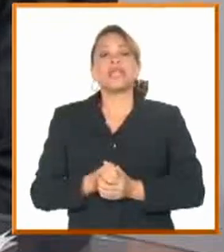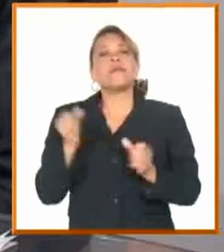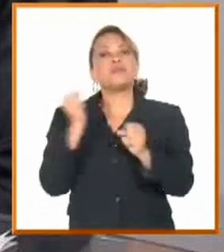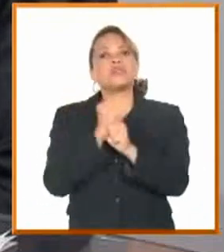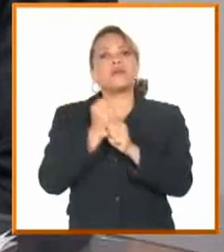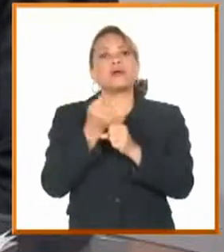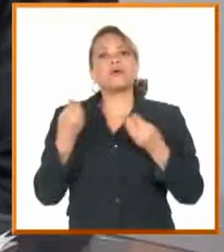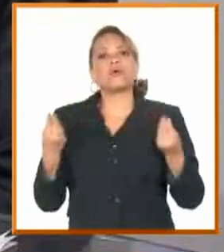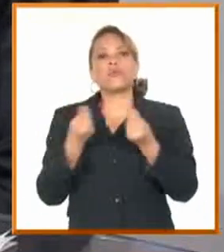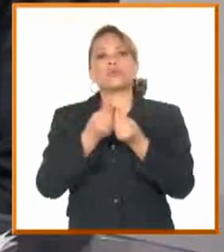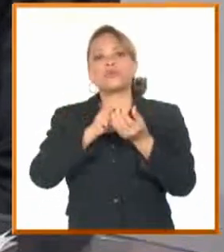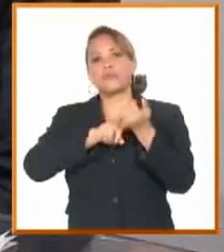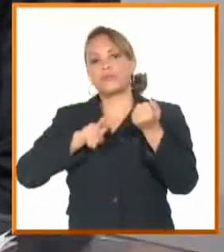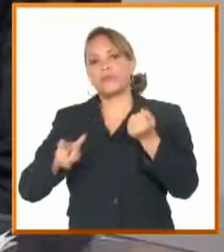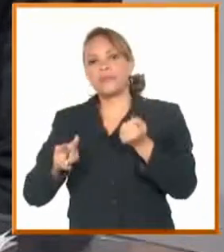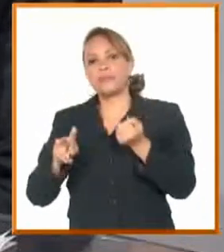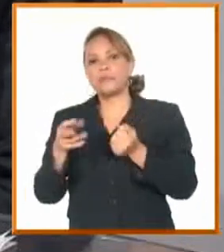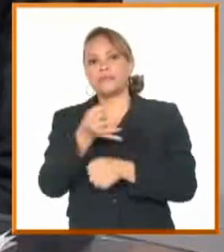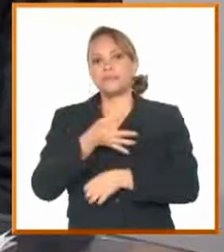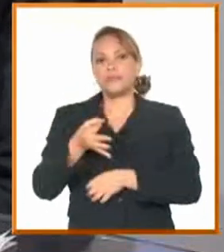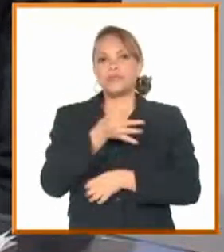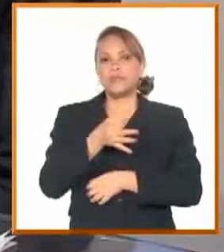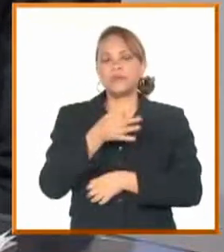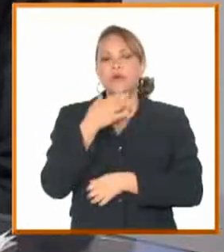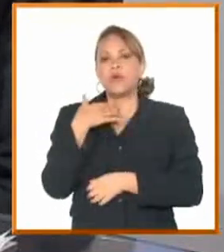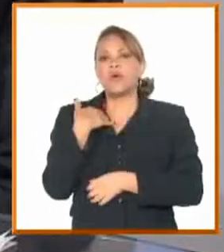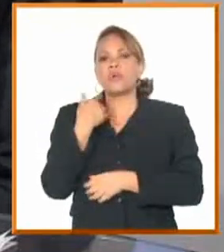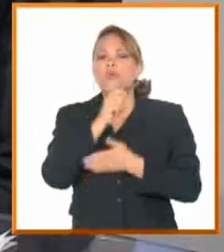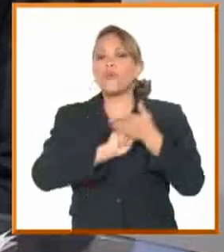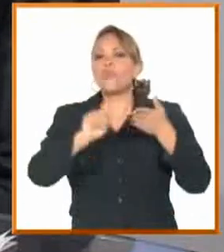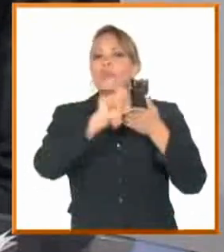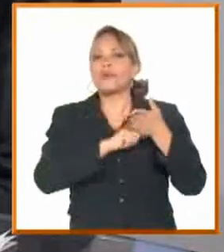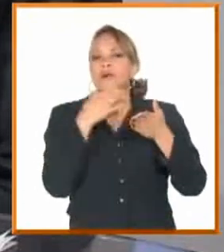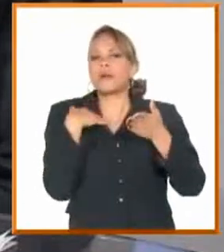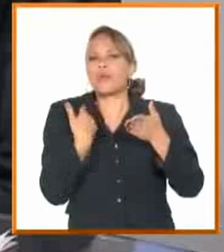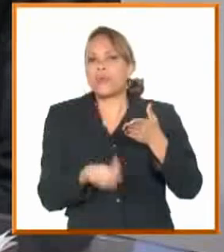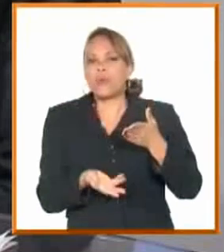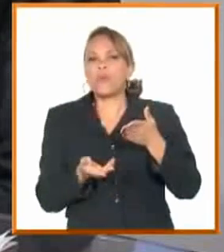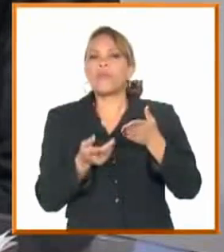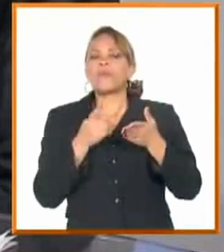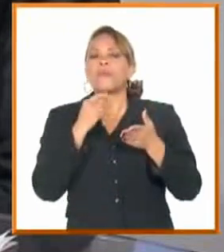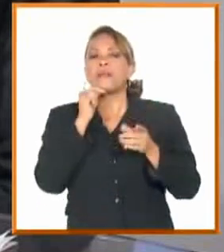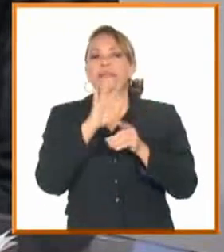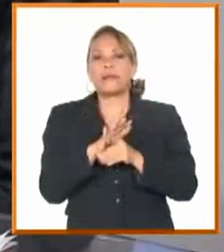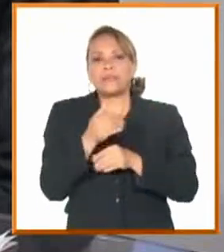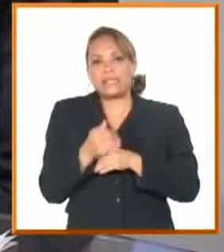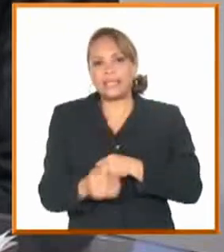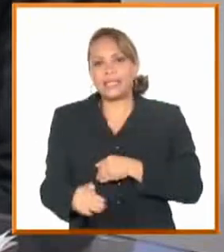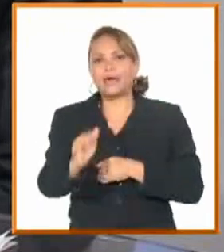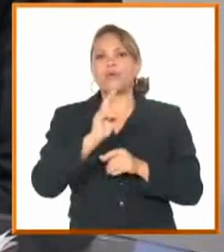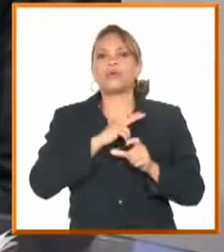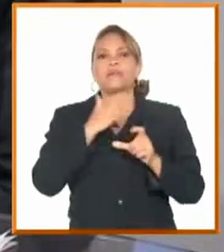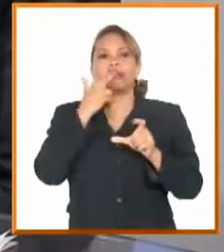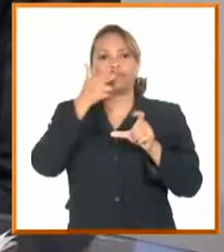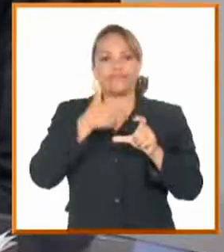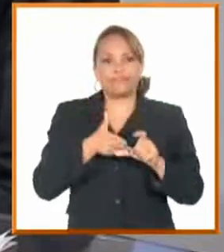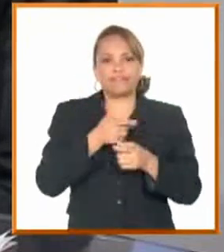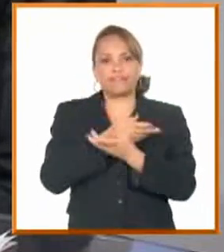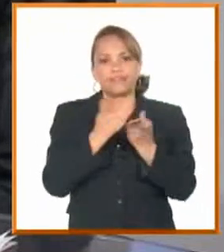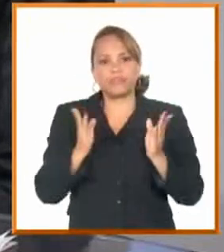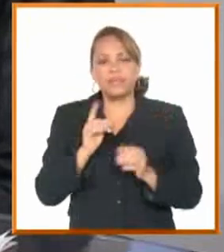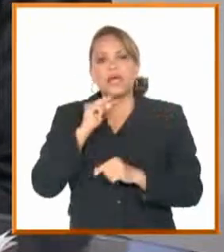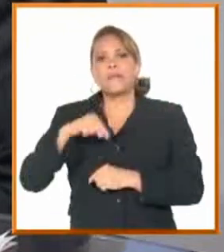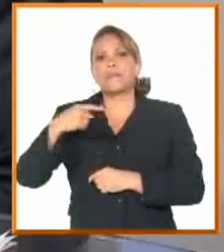una proyección de cómo vamos a operar, de qué manera vamos a operar desde el punto de vista de la disponibilidad de diésel para las